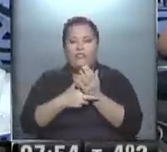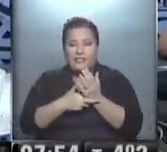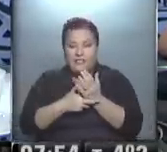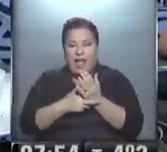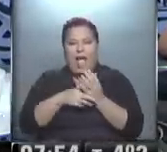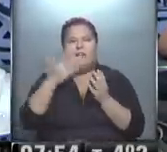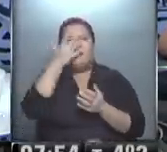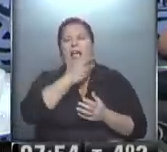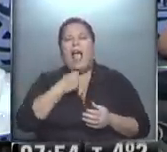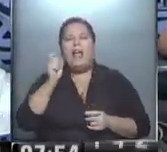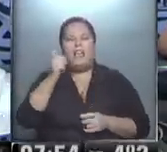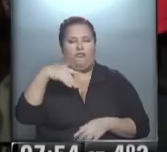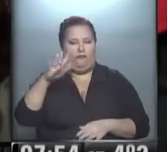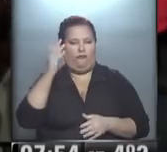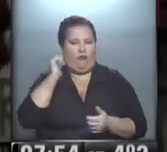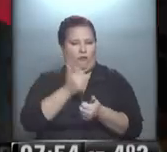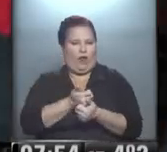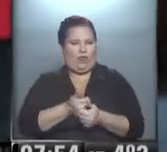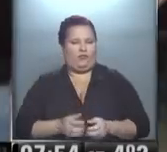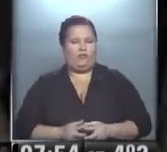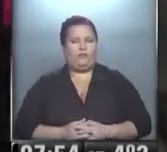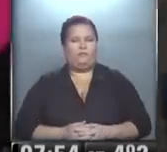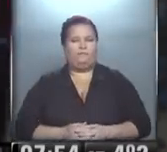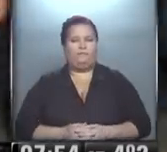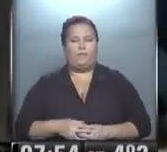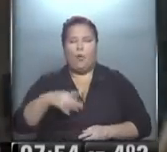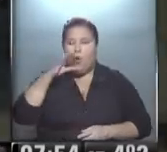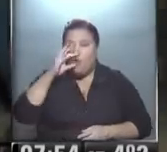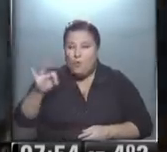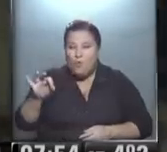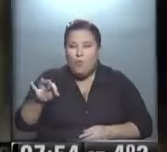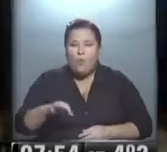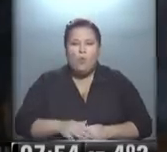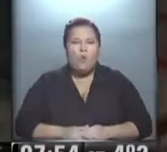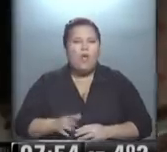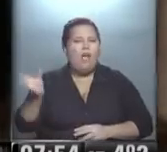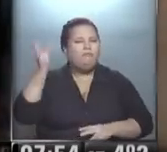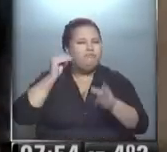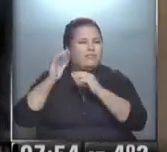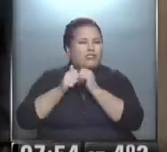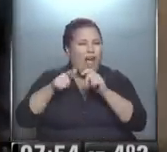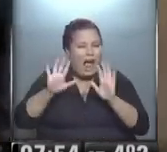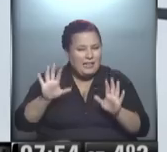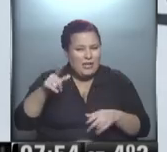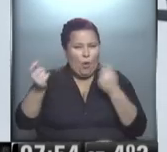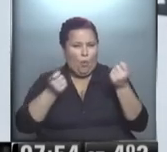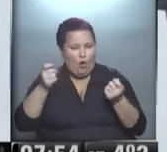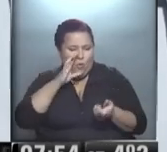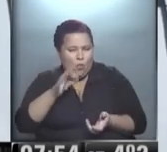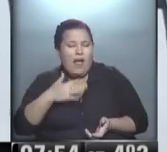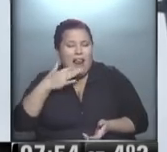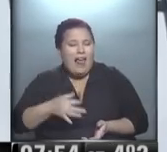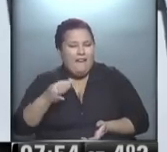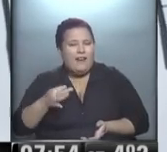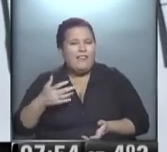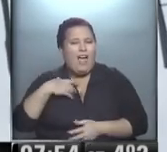el identikit del agresor. Nunca habíamos escuchado un caso así, al menos en estos boliches, porque realmente